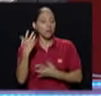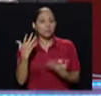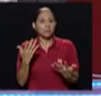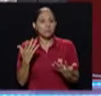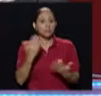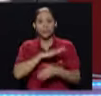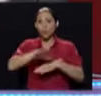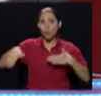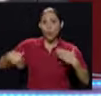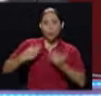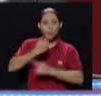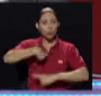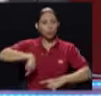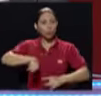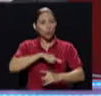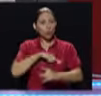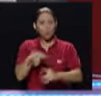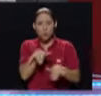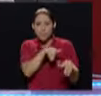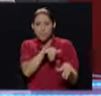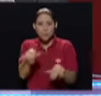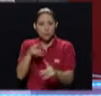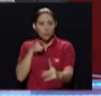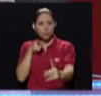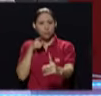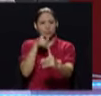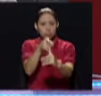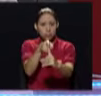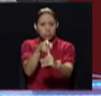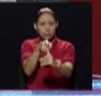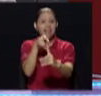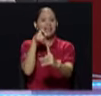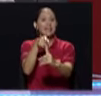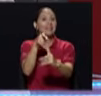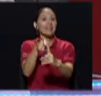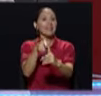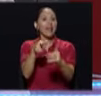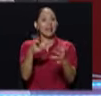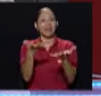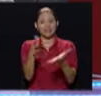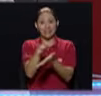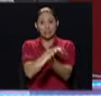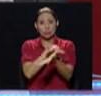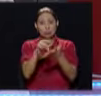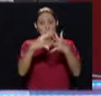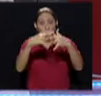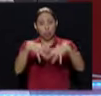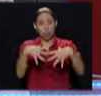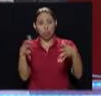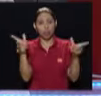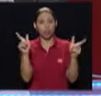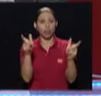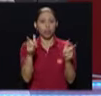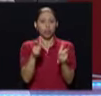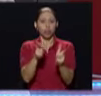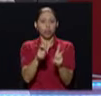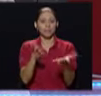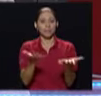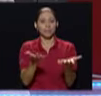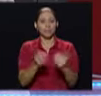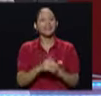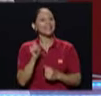llegar al mismo objetivo, que sería mitigar los efectos destructivos que traen consigo los telemontos. Sí, de